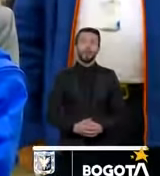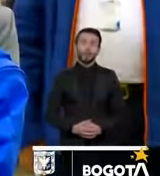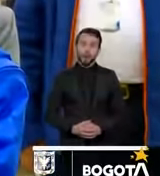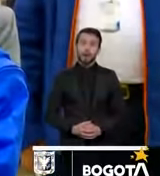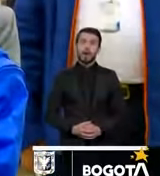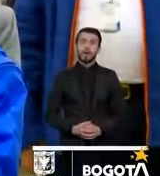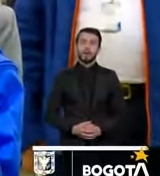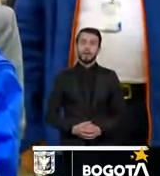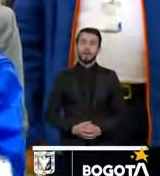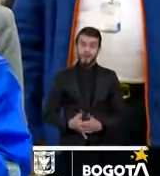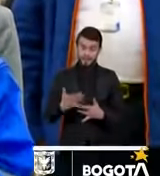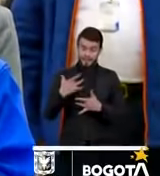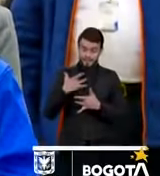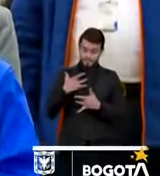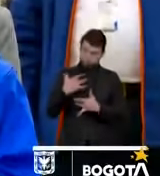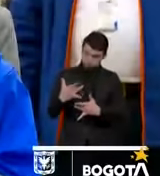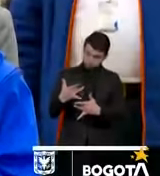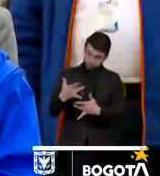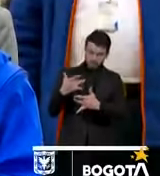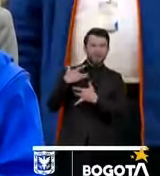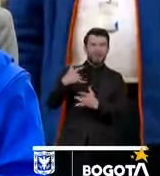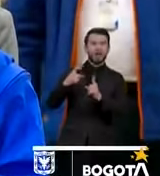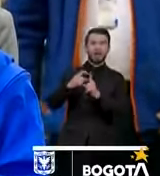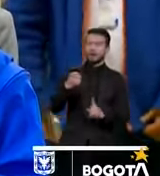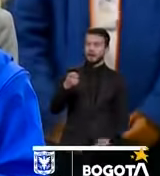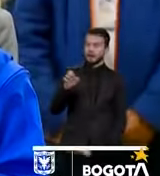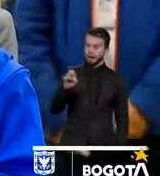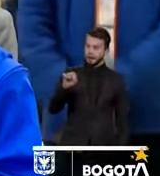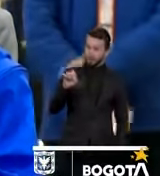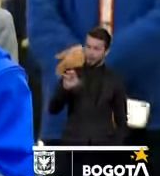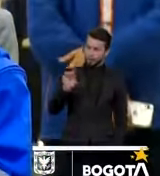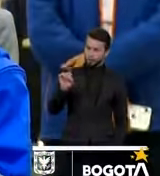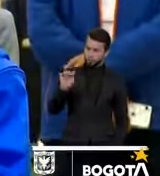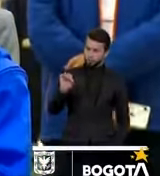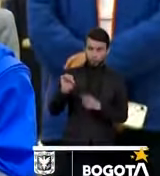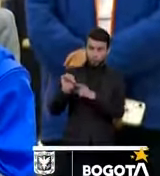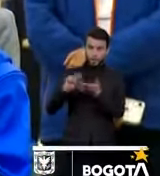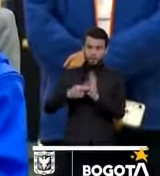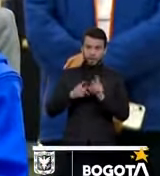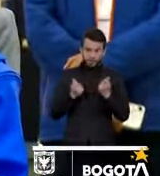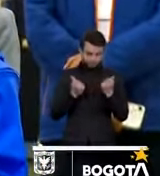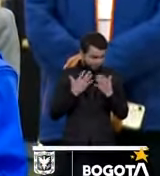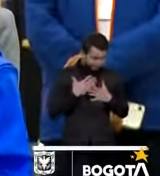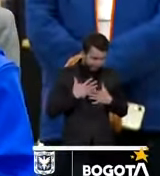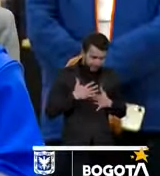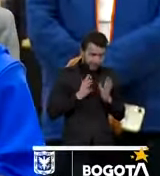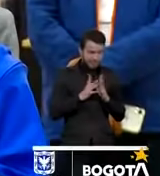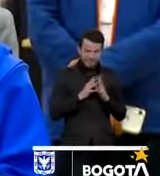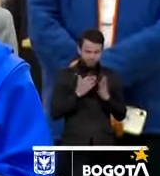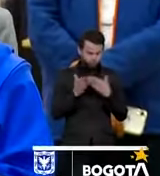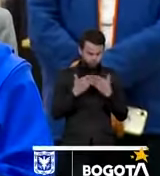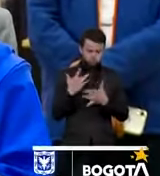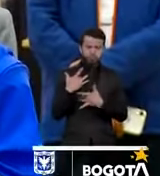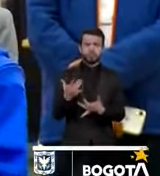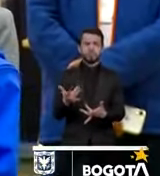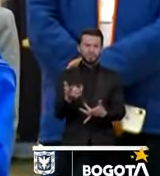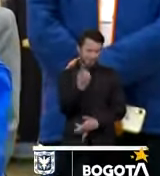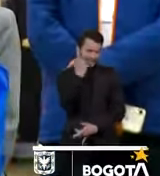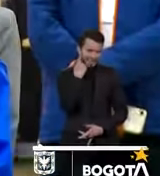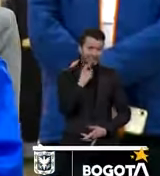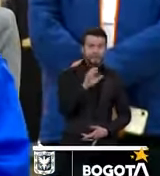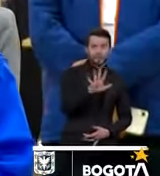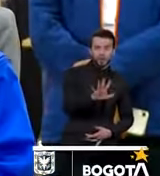dar en medio de la incertidumbre y en medio de la escasez. De los 51.696 millones que recogimos